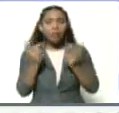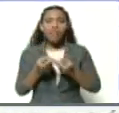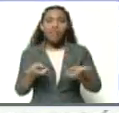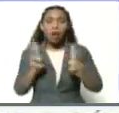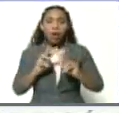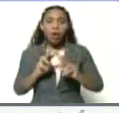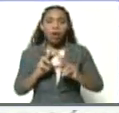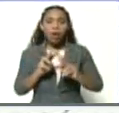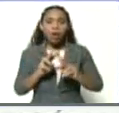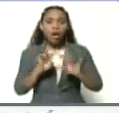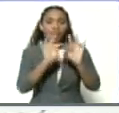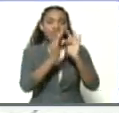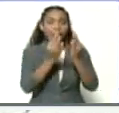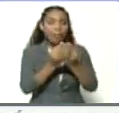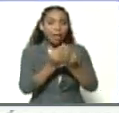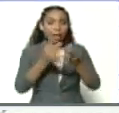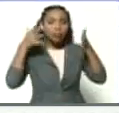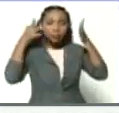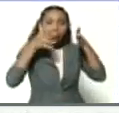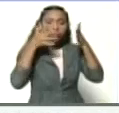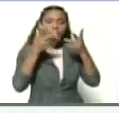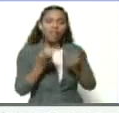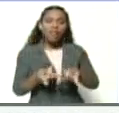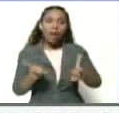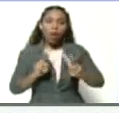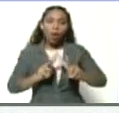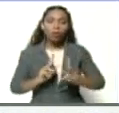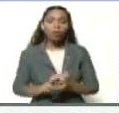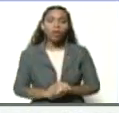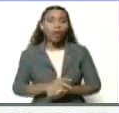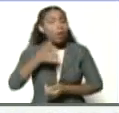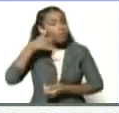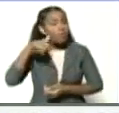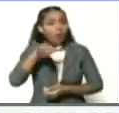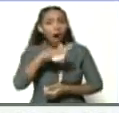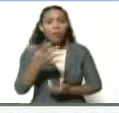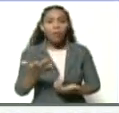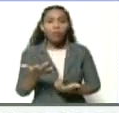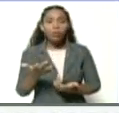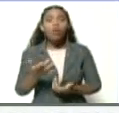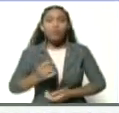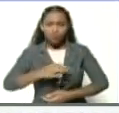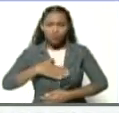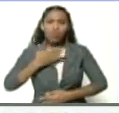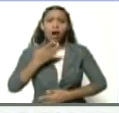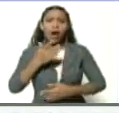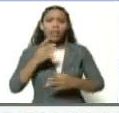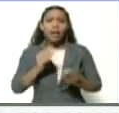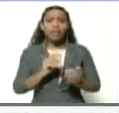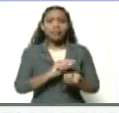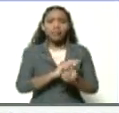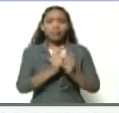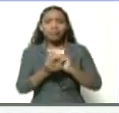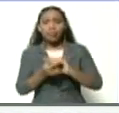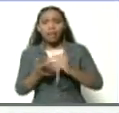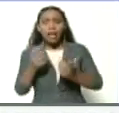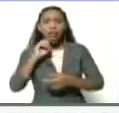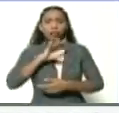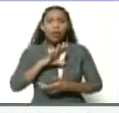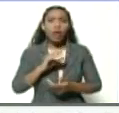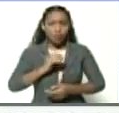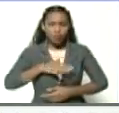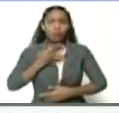cultivar la familia en valores. Un pueblo puede trascender la historia,